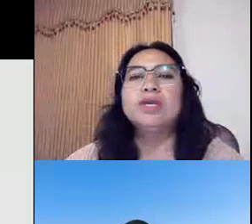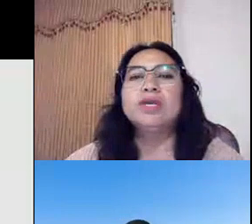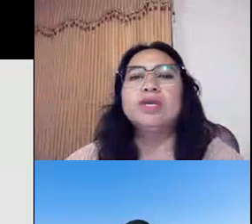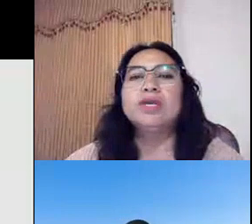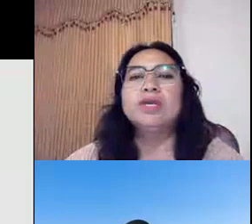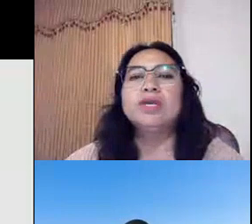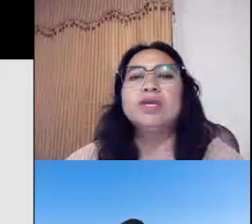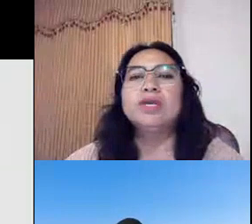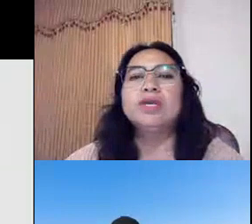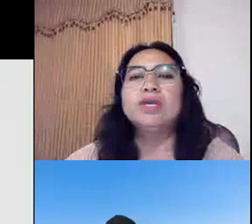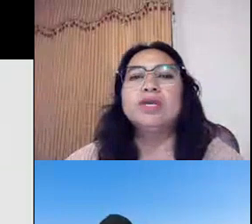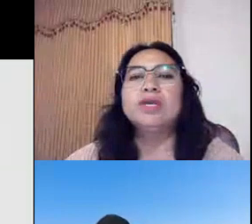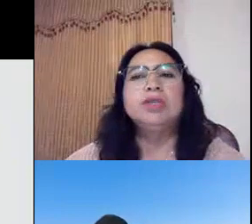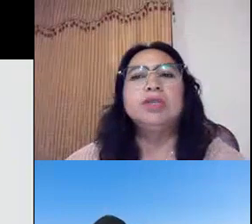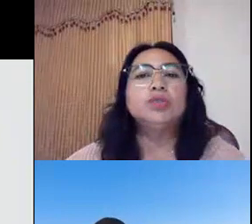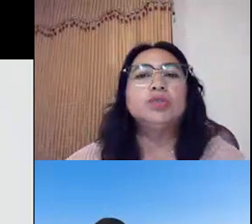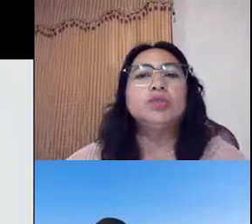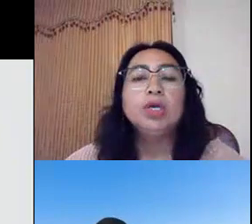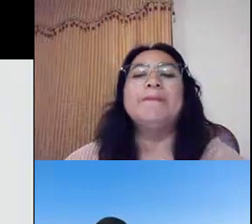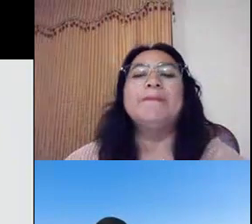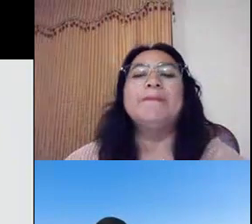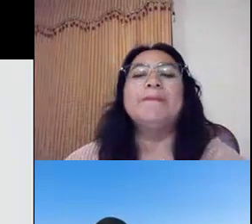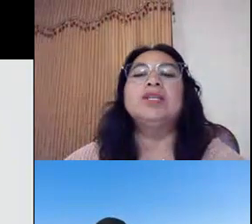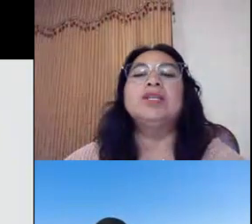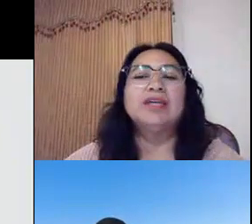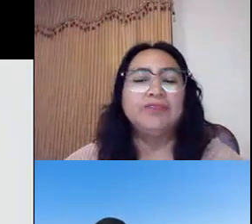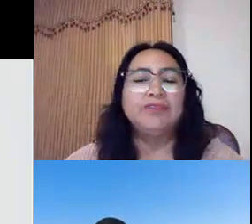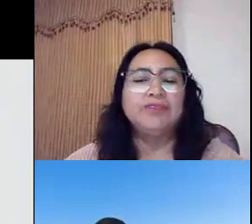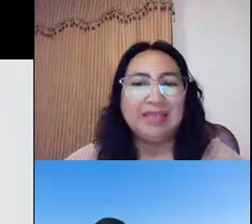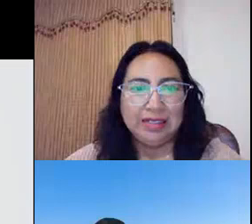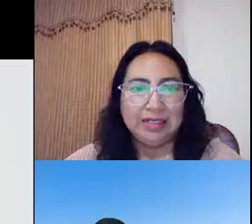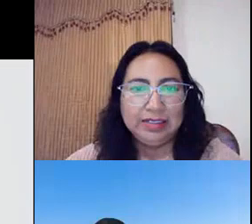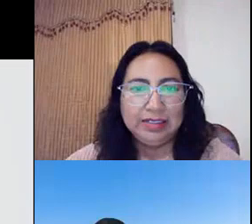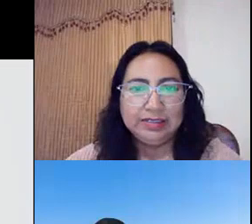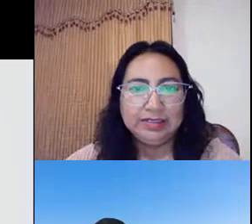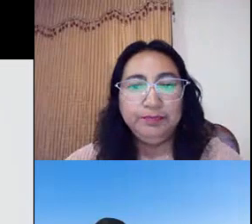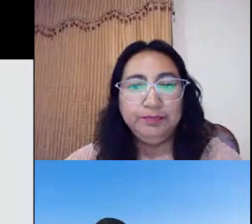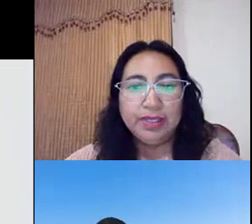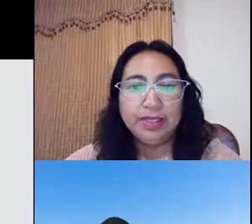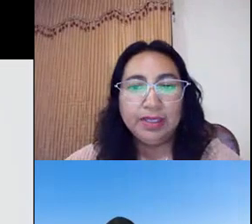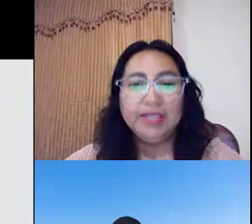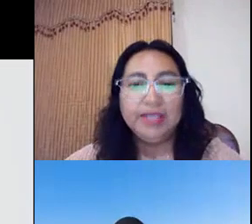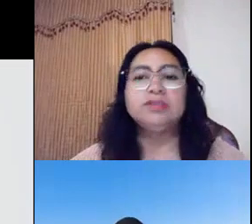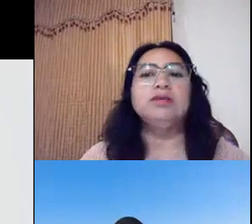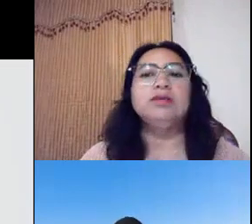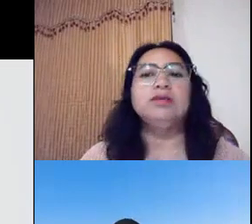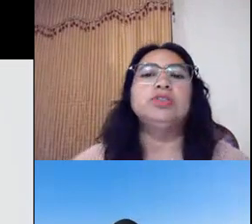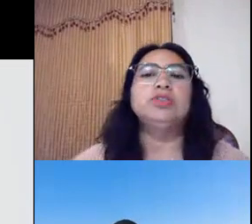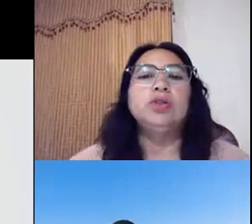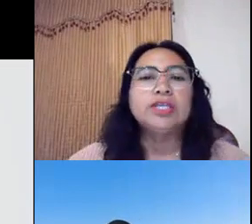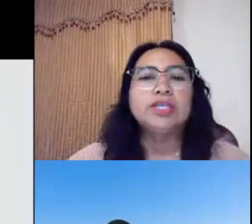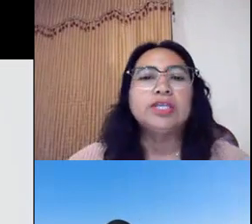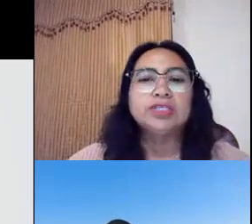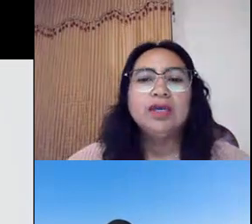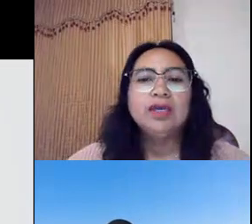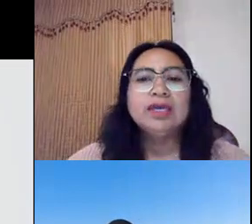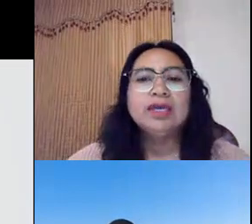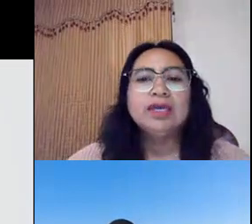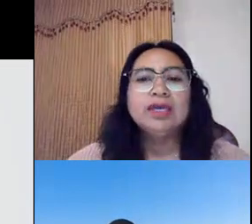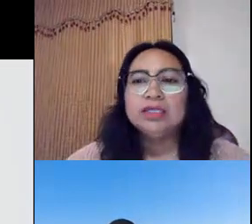su rapidez, nos está diciendo calcular su velocidad final, ¿sí? Ya, entonces ya tenemos todos los